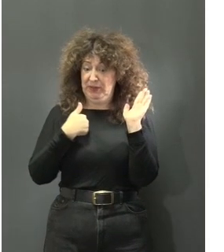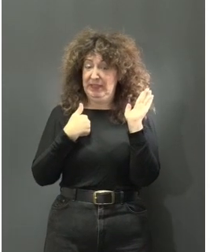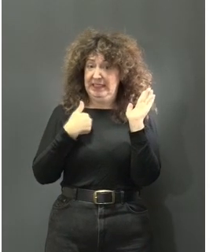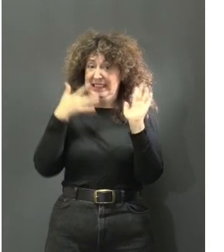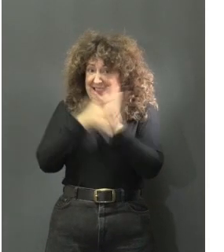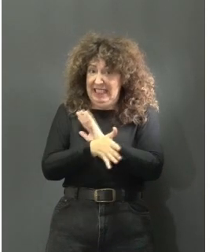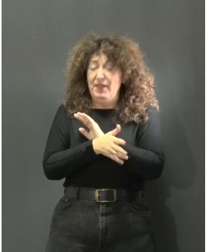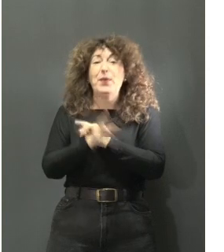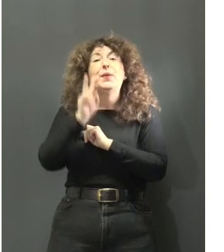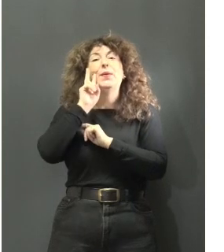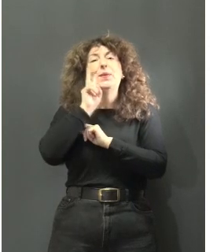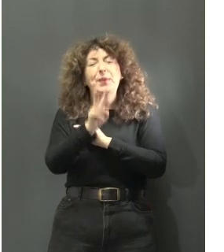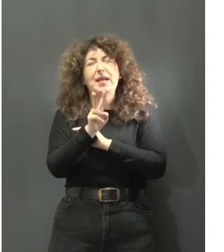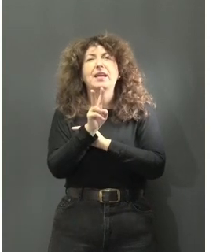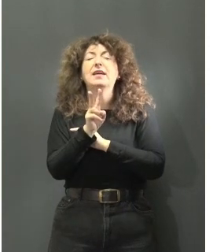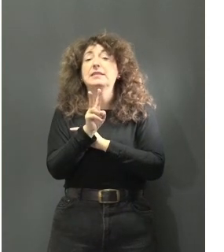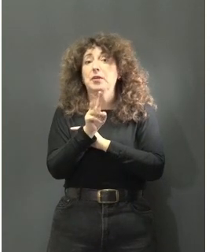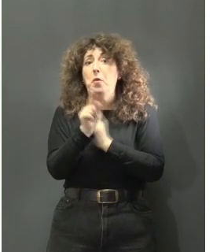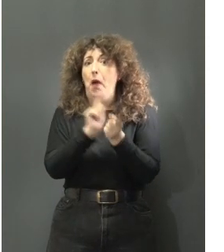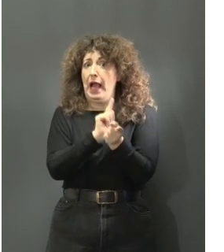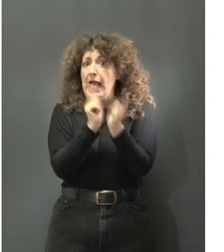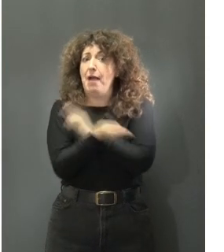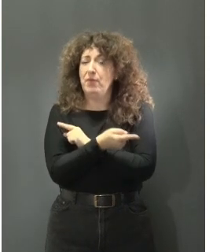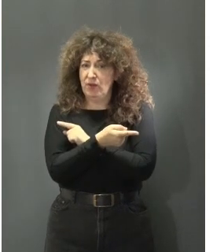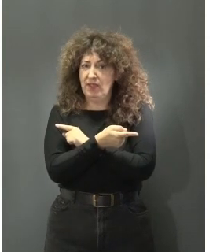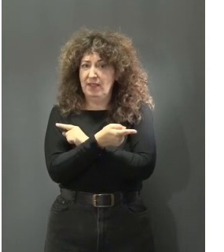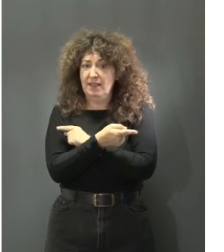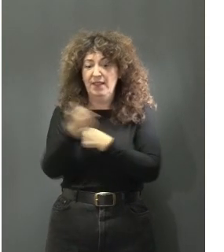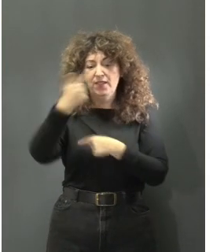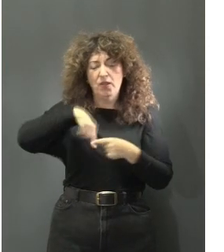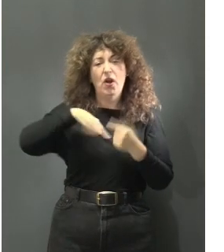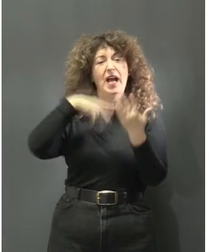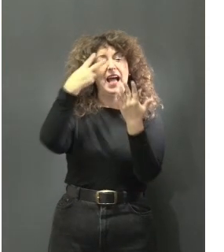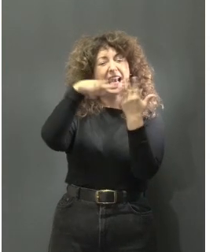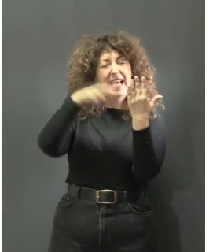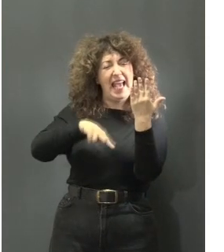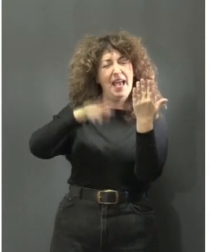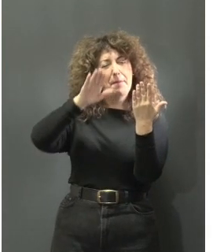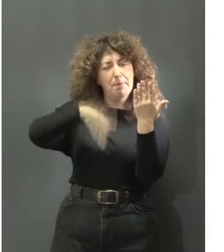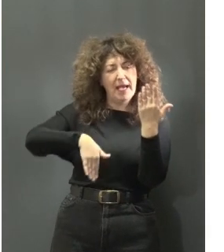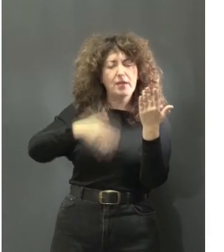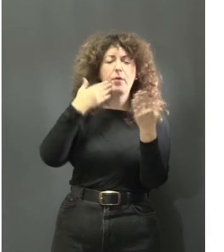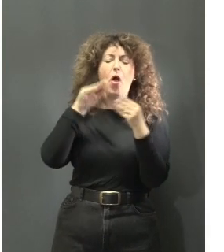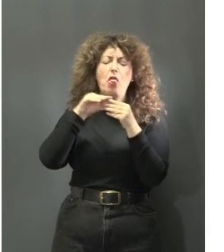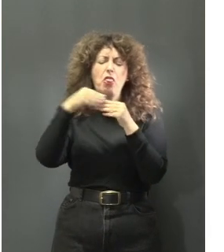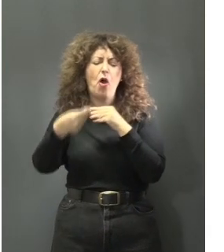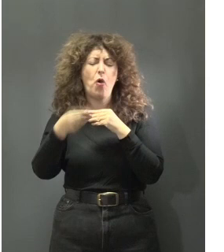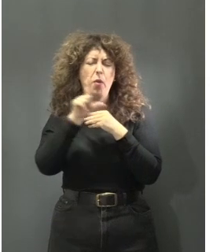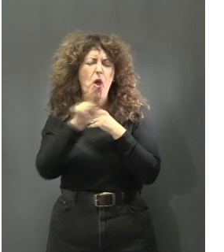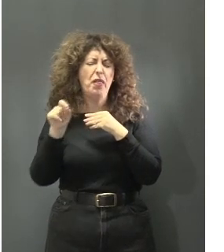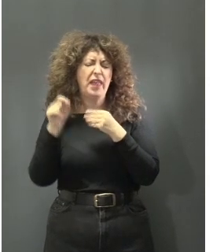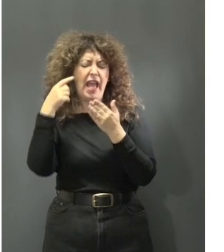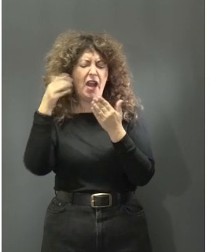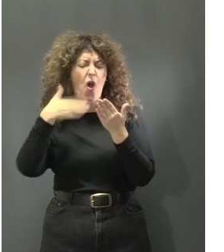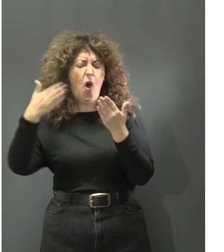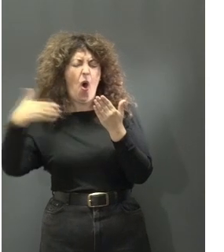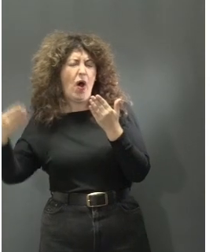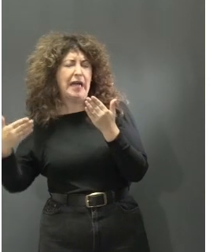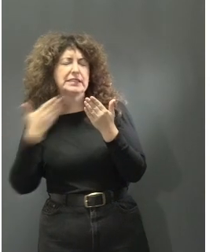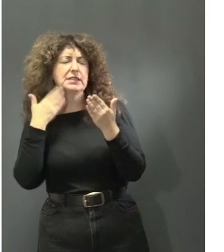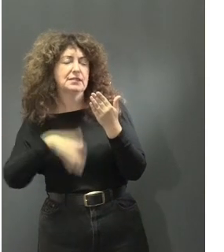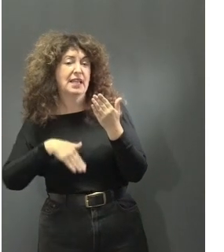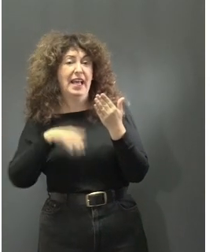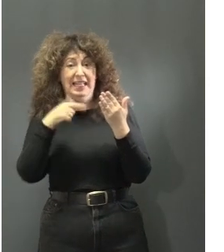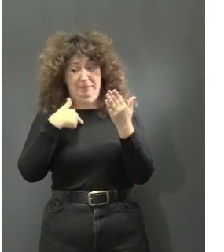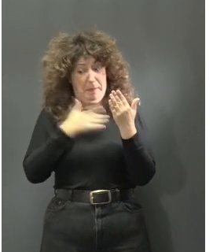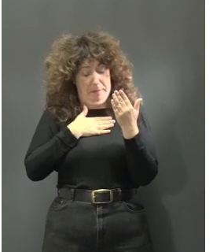través de ese simple cambio, ¿no? Que leemos menos, no leemos un documento a lo mejor de 100 páginas en formato digital, yo al